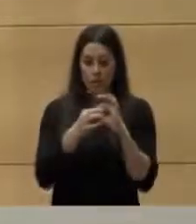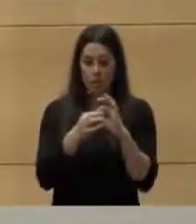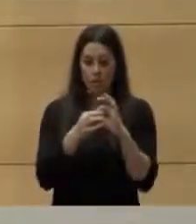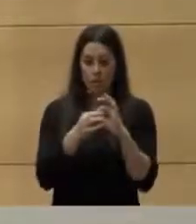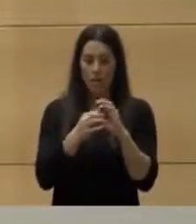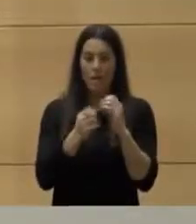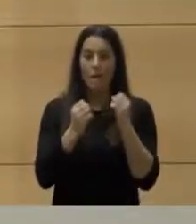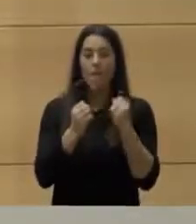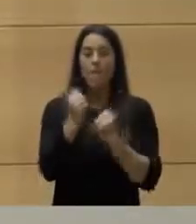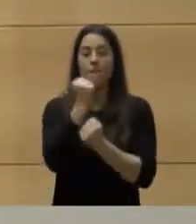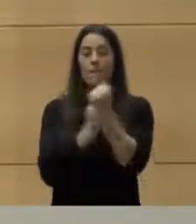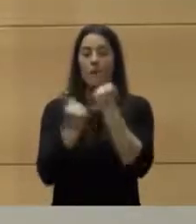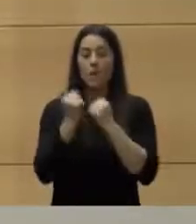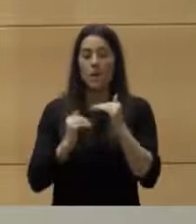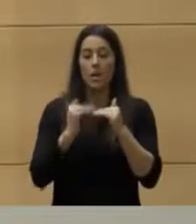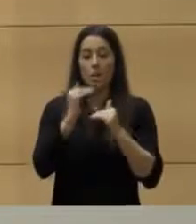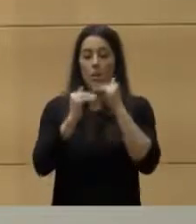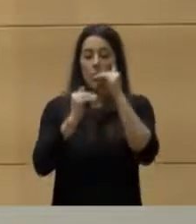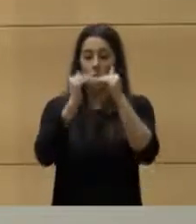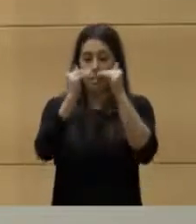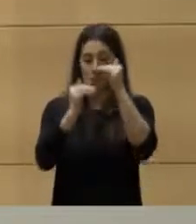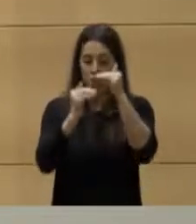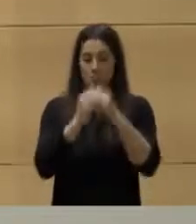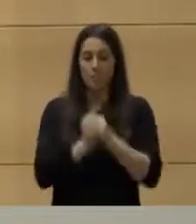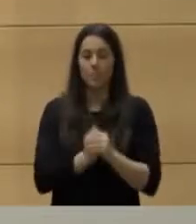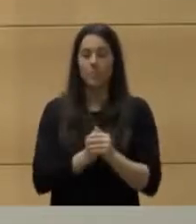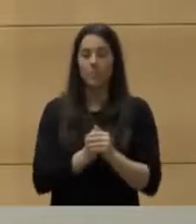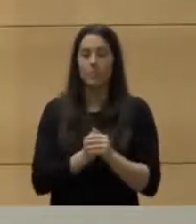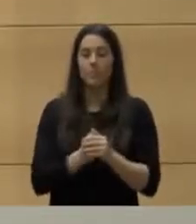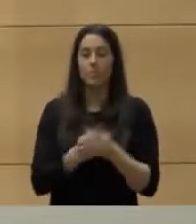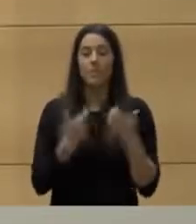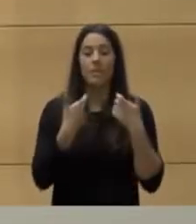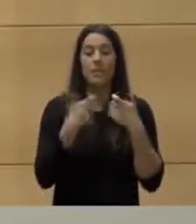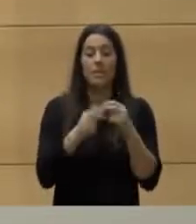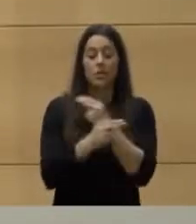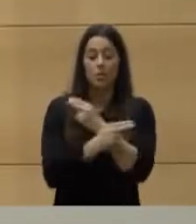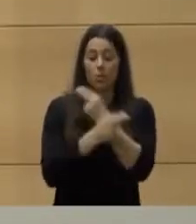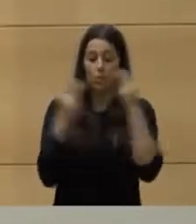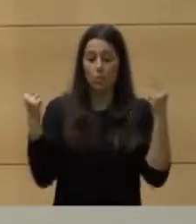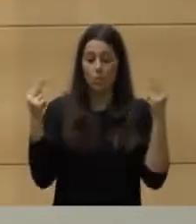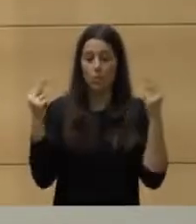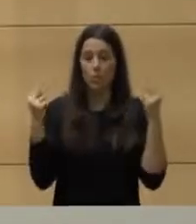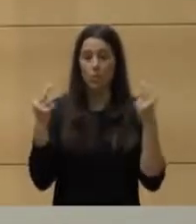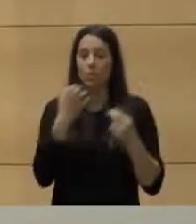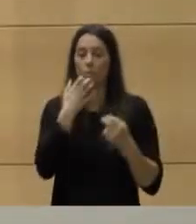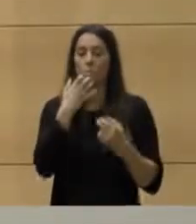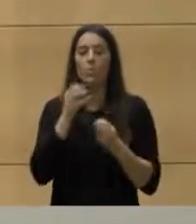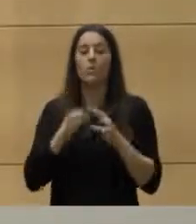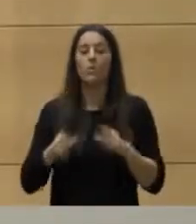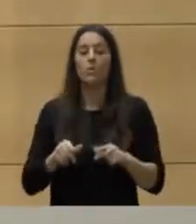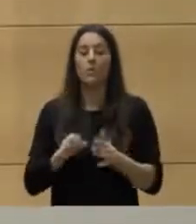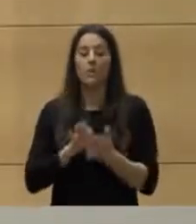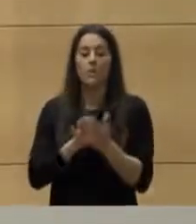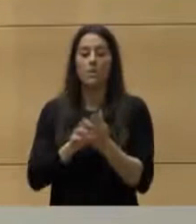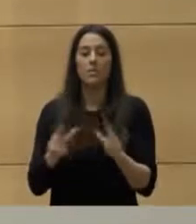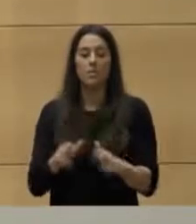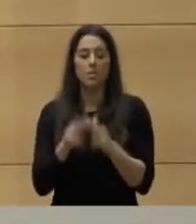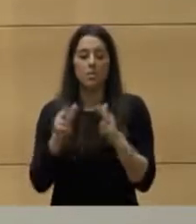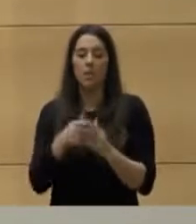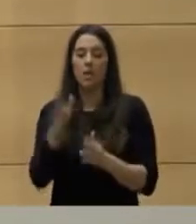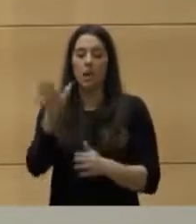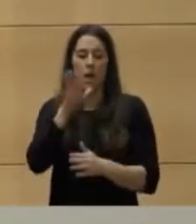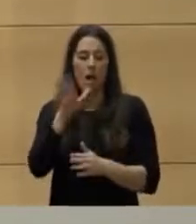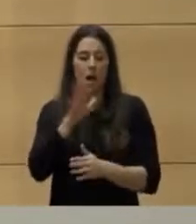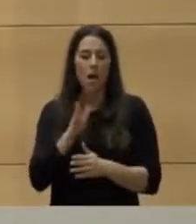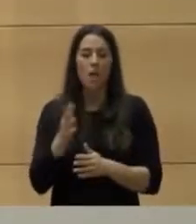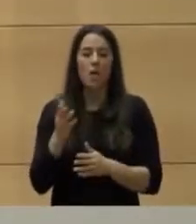banca pública, sector público como sujeto director en sectores como provisión de servicios esenciales, agua, saneamientos,